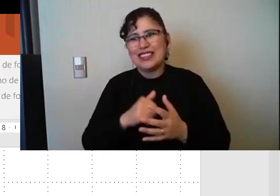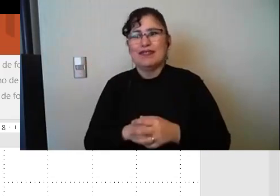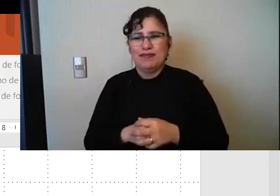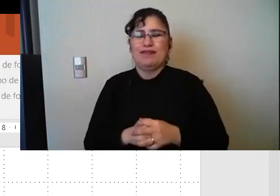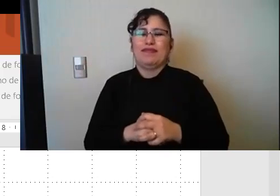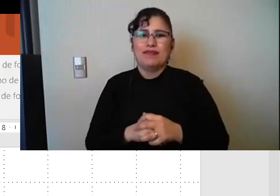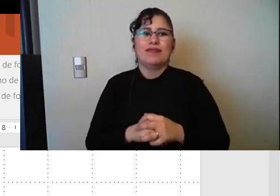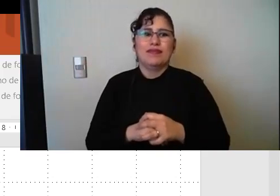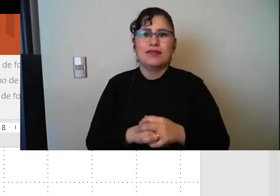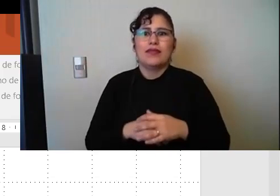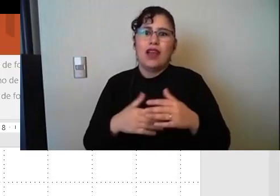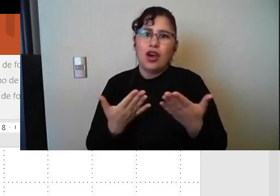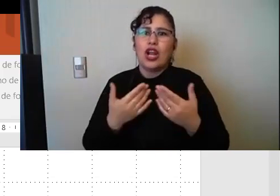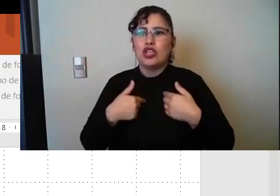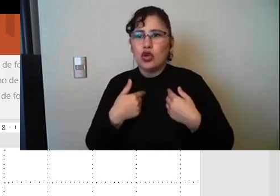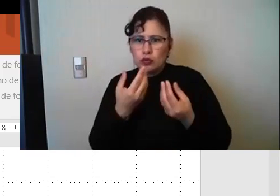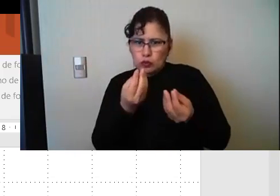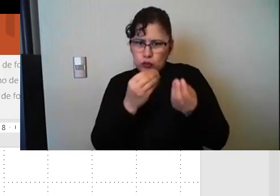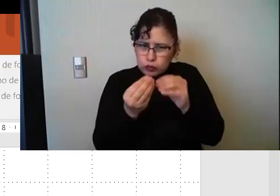más. Las construyo, digamos,